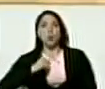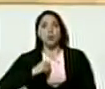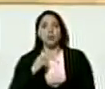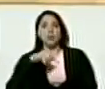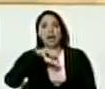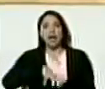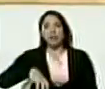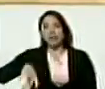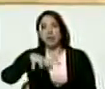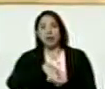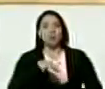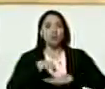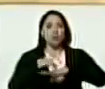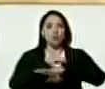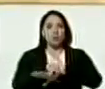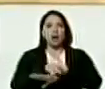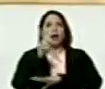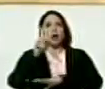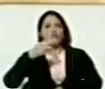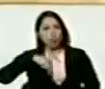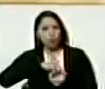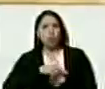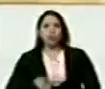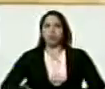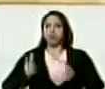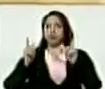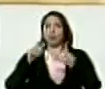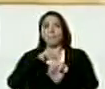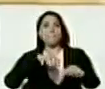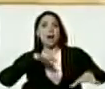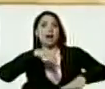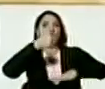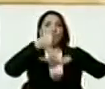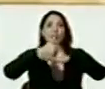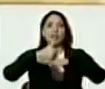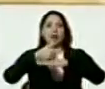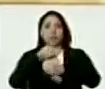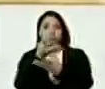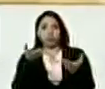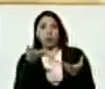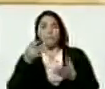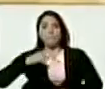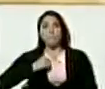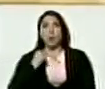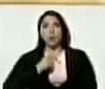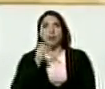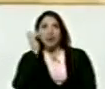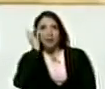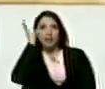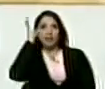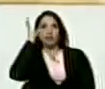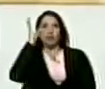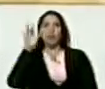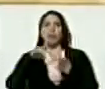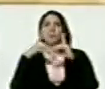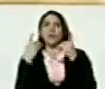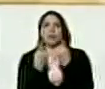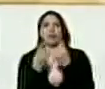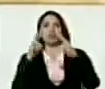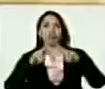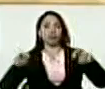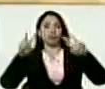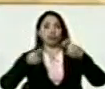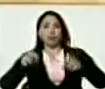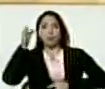municipales y la hemos certificado a la mayoría de ellas en la creación de departamentos de investigaciones penales